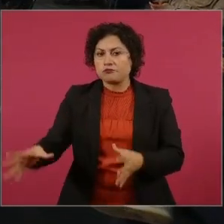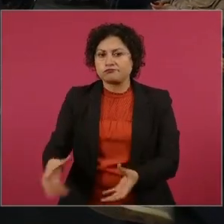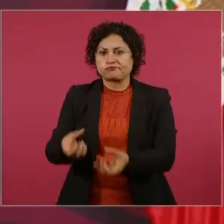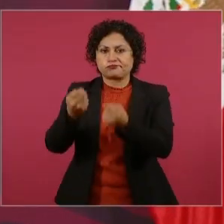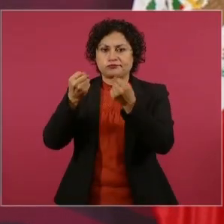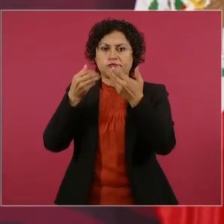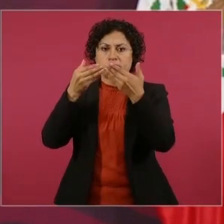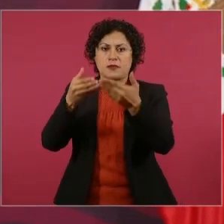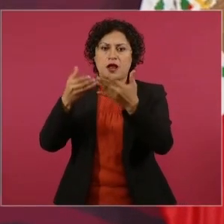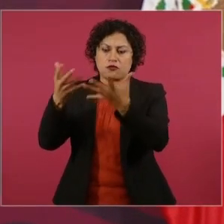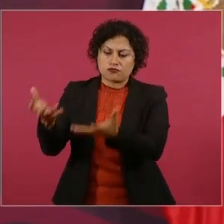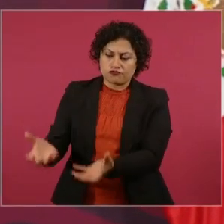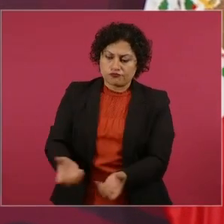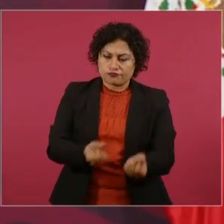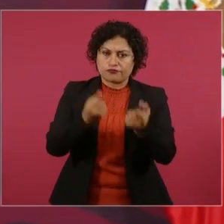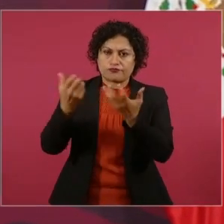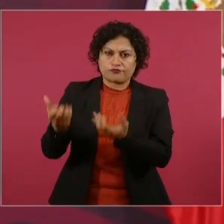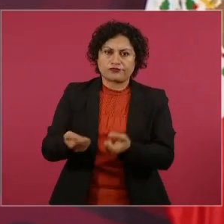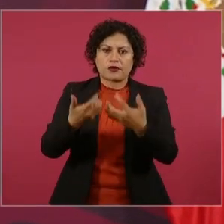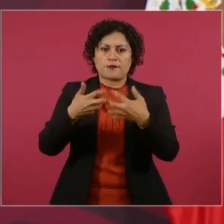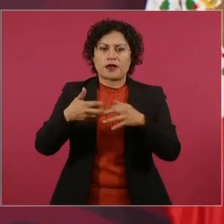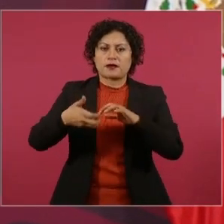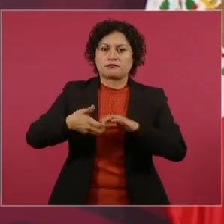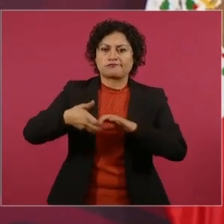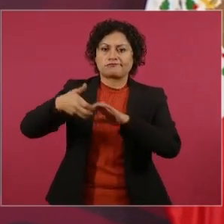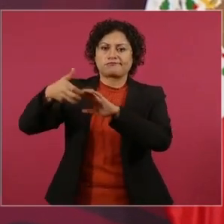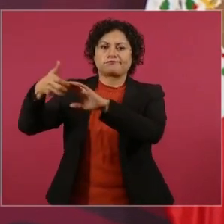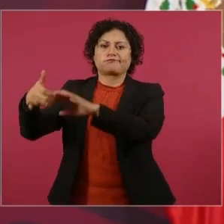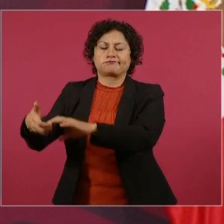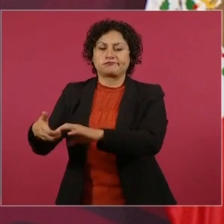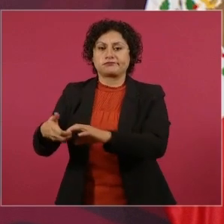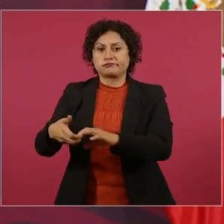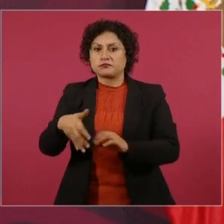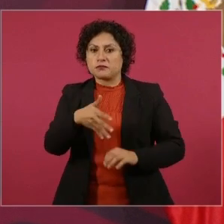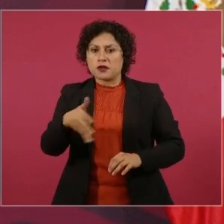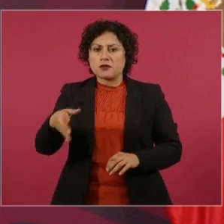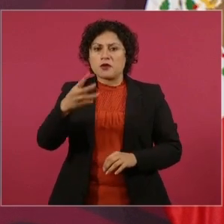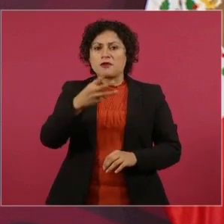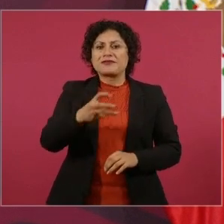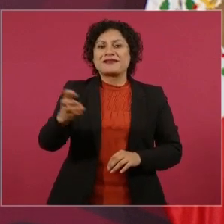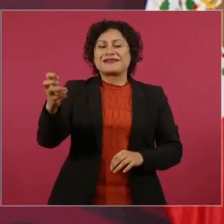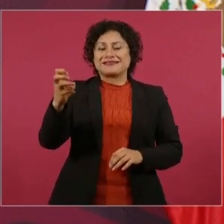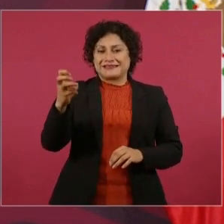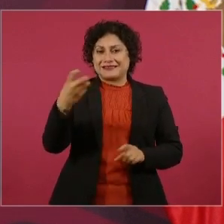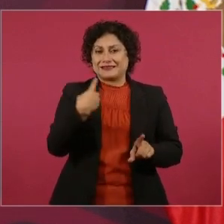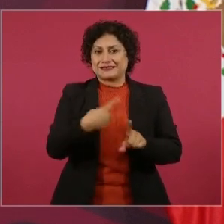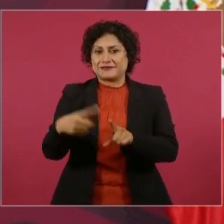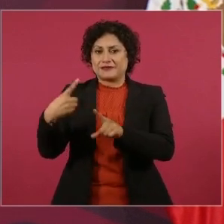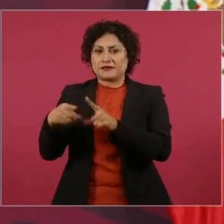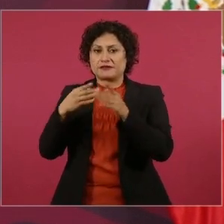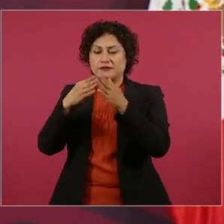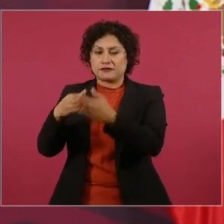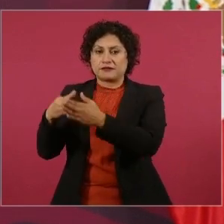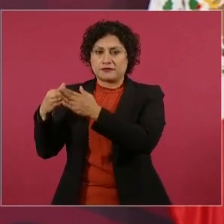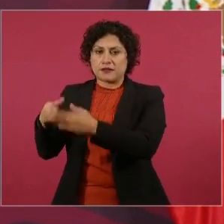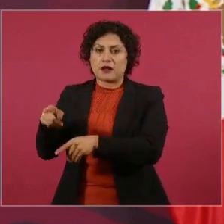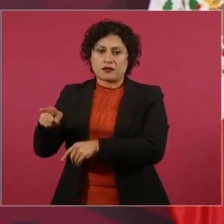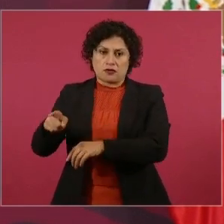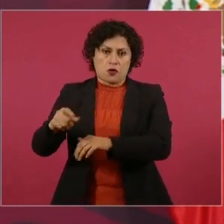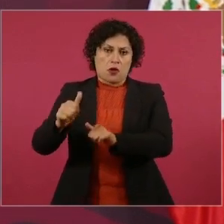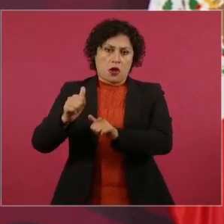embarcaciones se hundieron más de 300 embarcaciones Acapulco están sacándolas